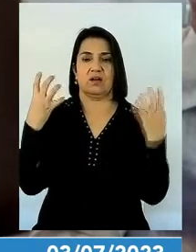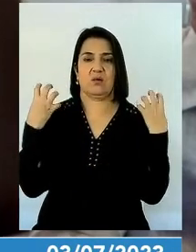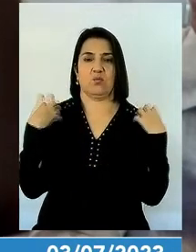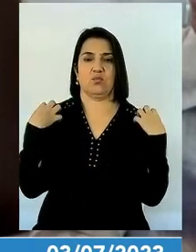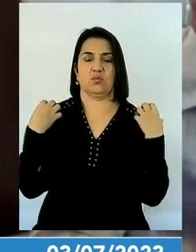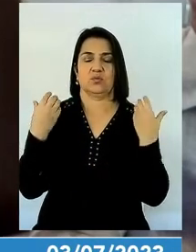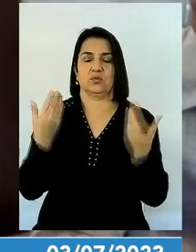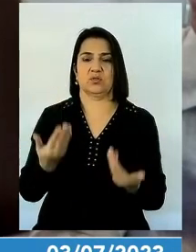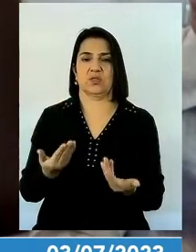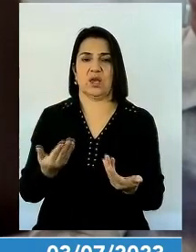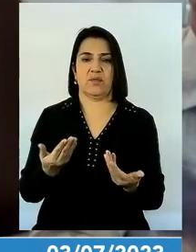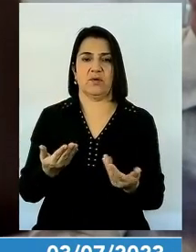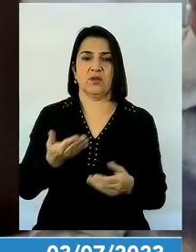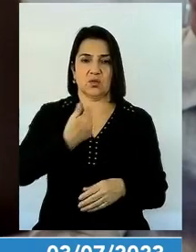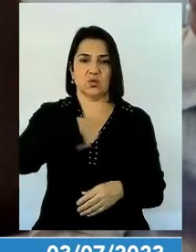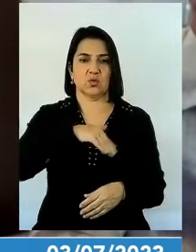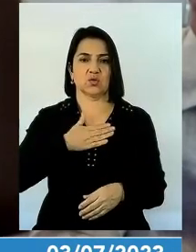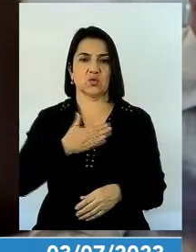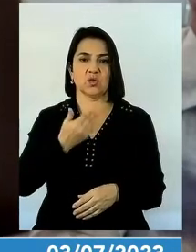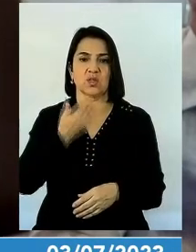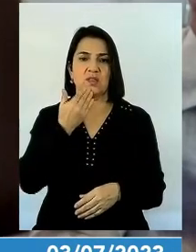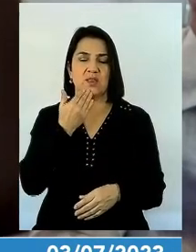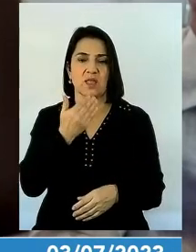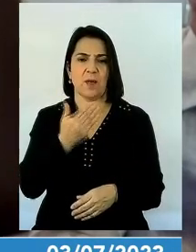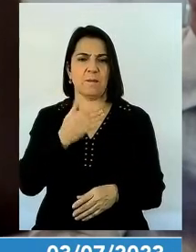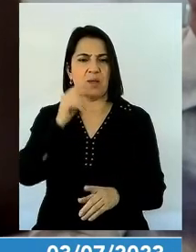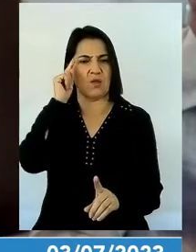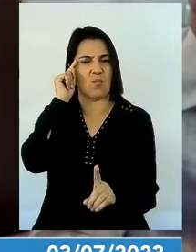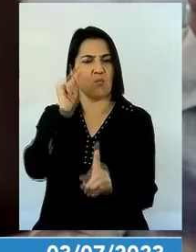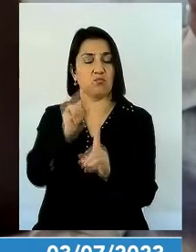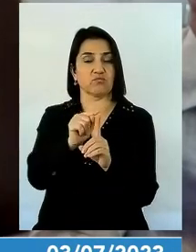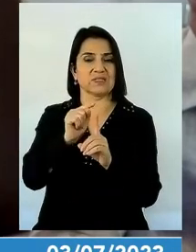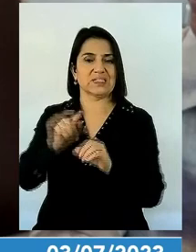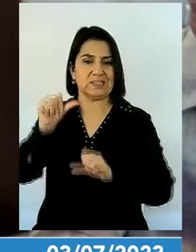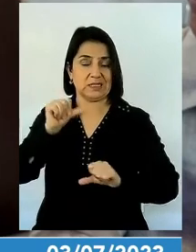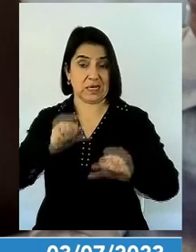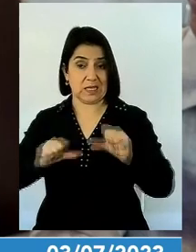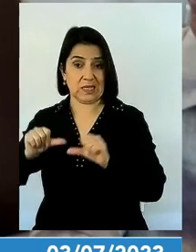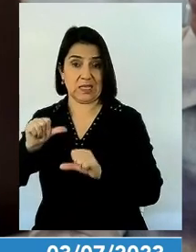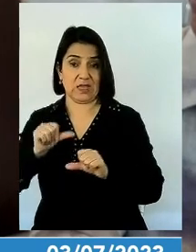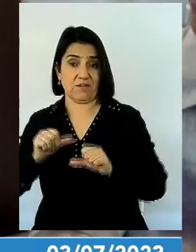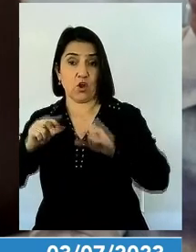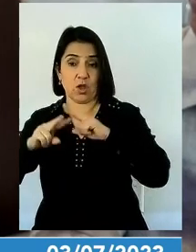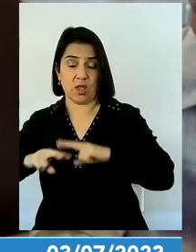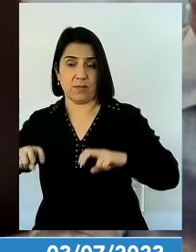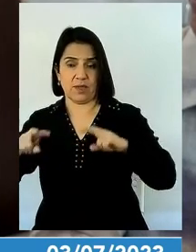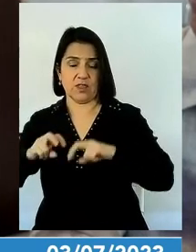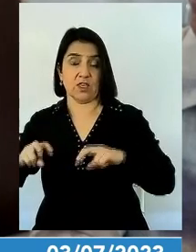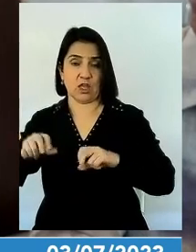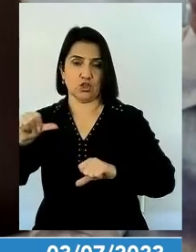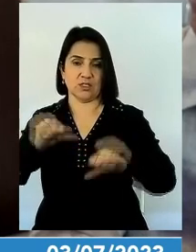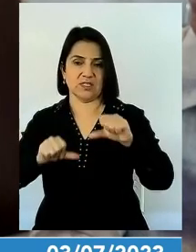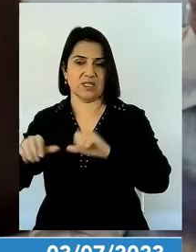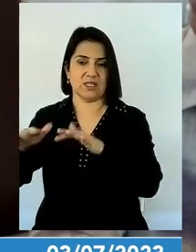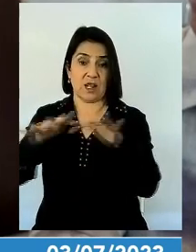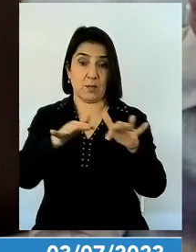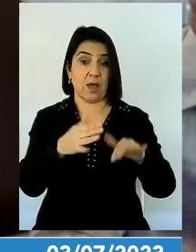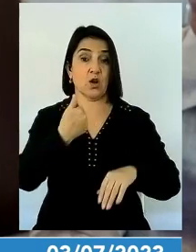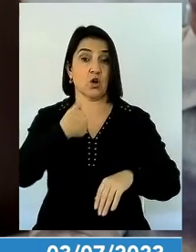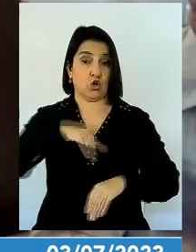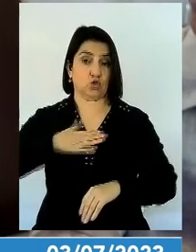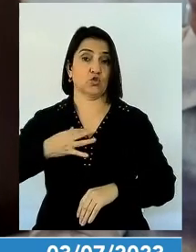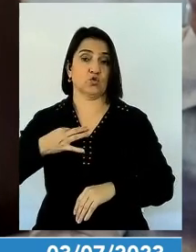donde también nosotros tenemos el espíritu como científicos y como investigadores de las ciencias del mar y como ciudadanos también, de que se